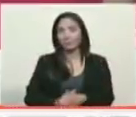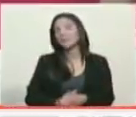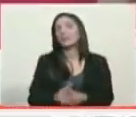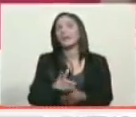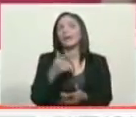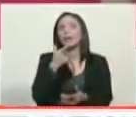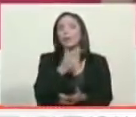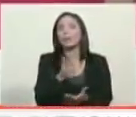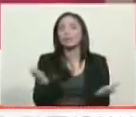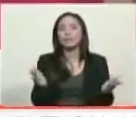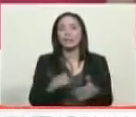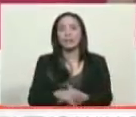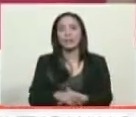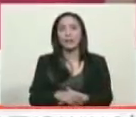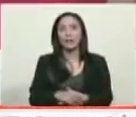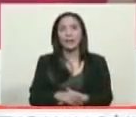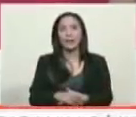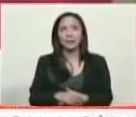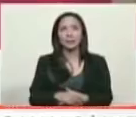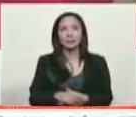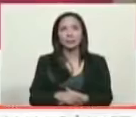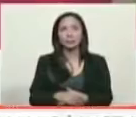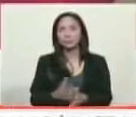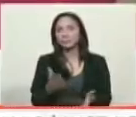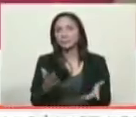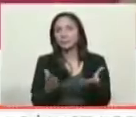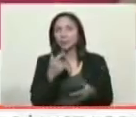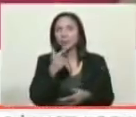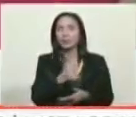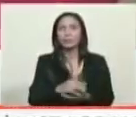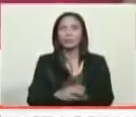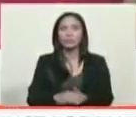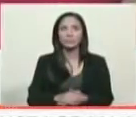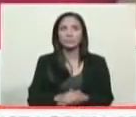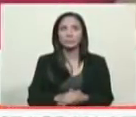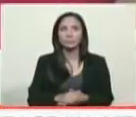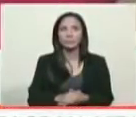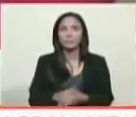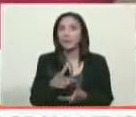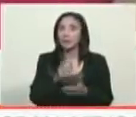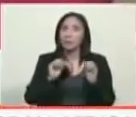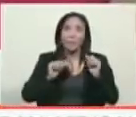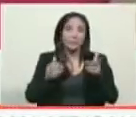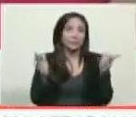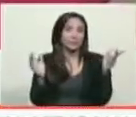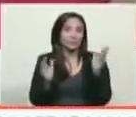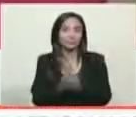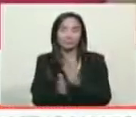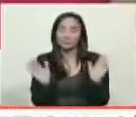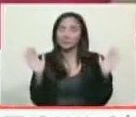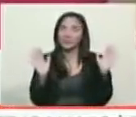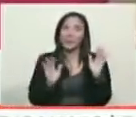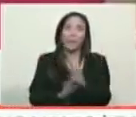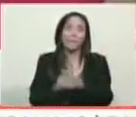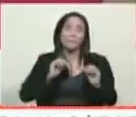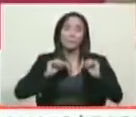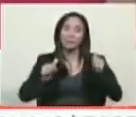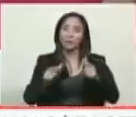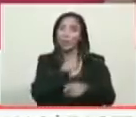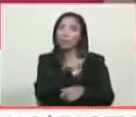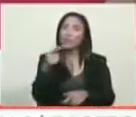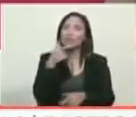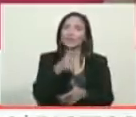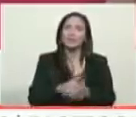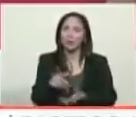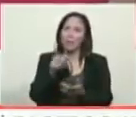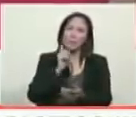dicen... No puedo decir eso aquí. Eso es solo el principio. Salga usted diciendo que